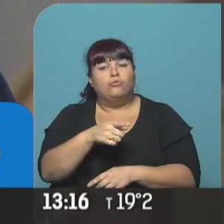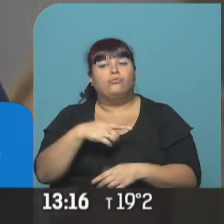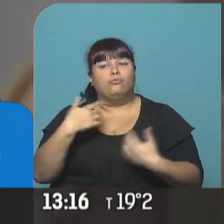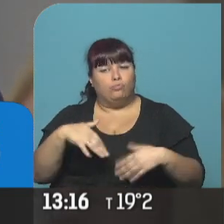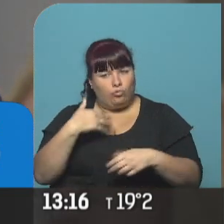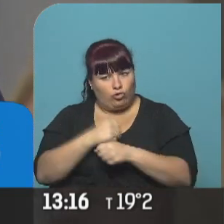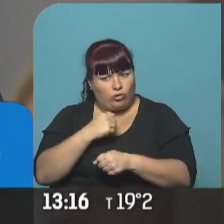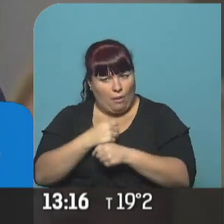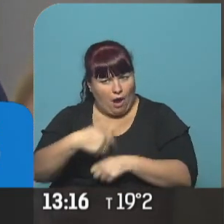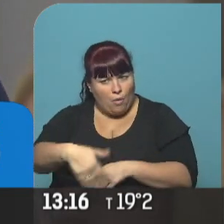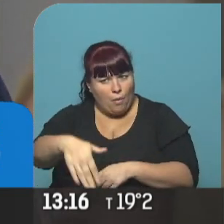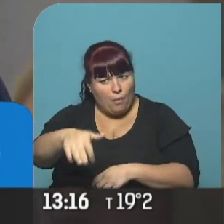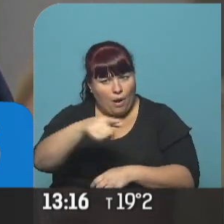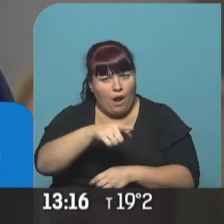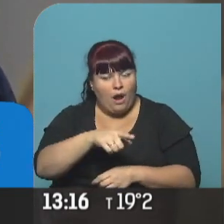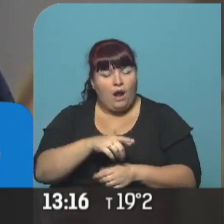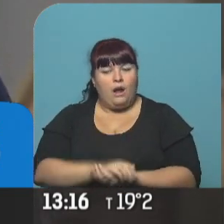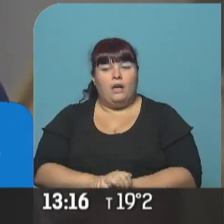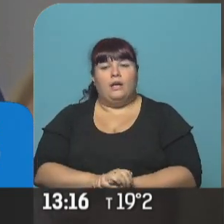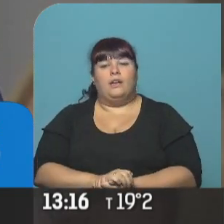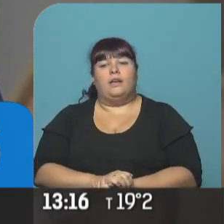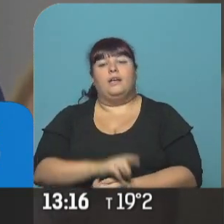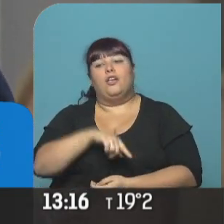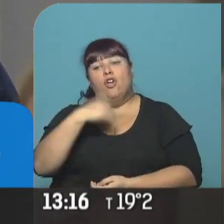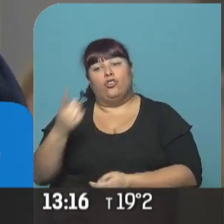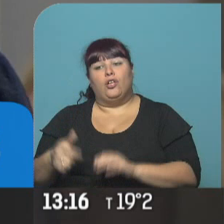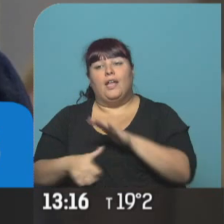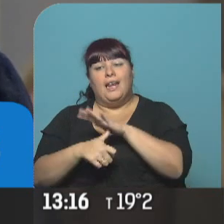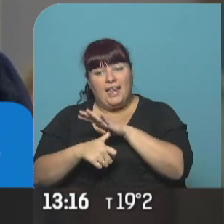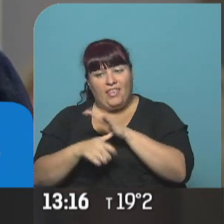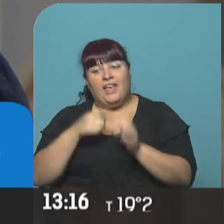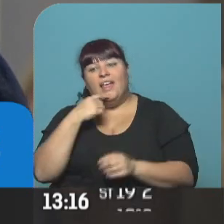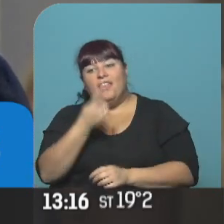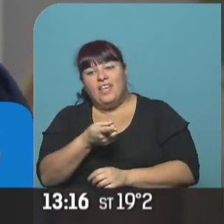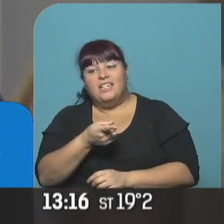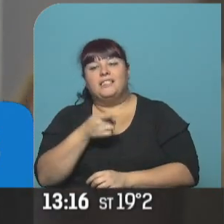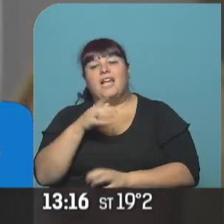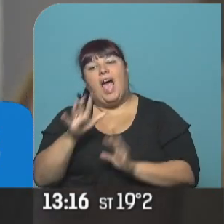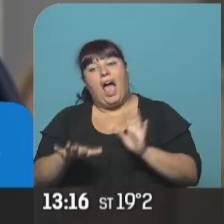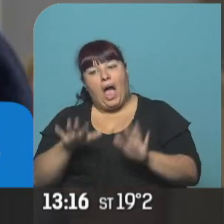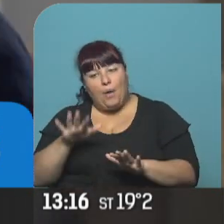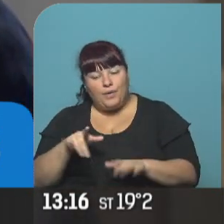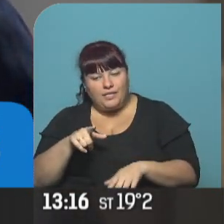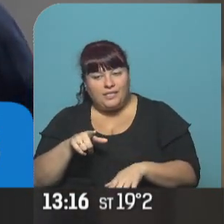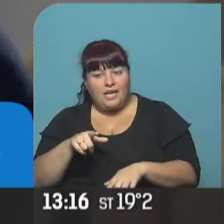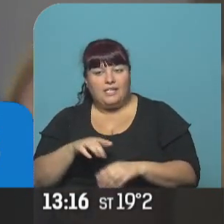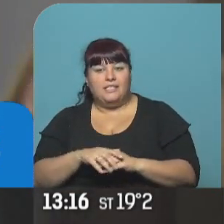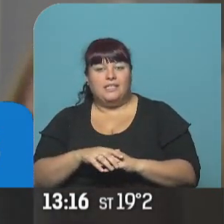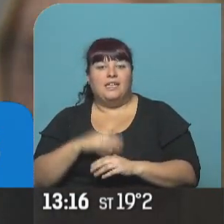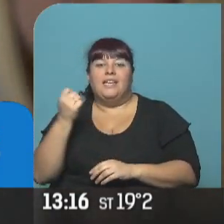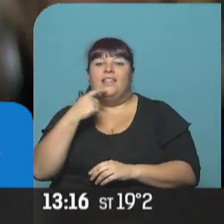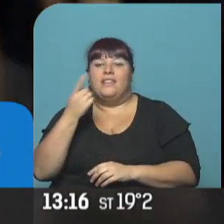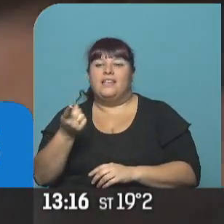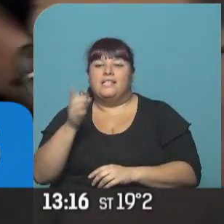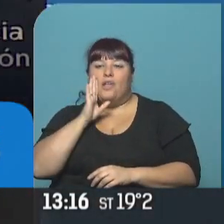mucho trabajo por hacer y que los líderes le están diciendo que a veces el decir